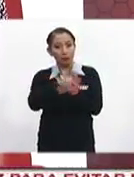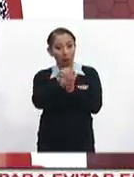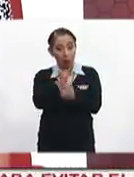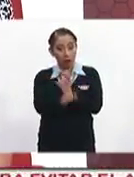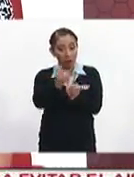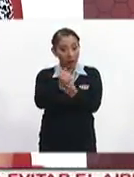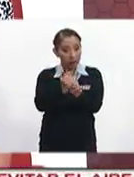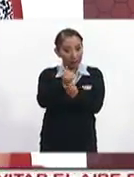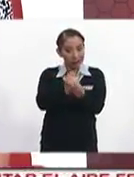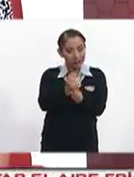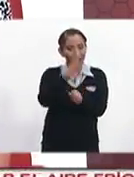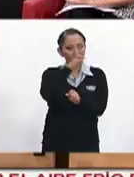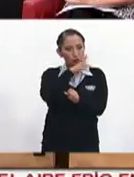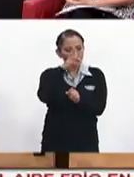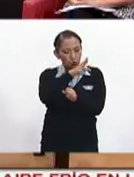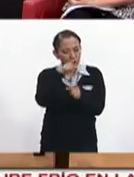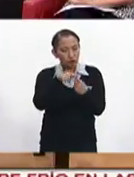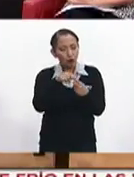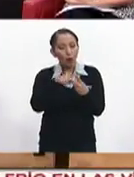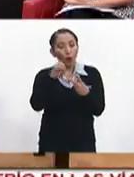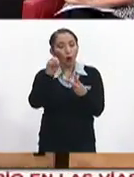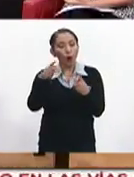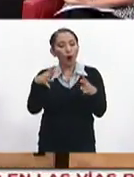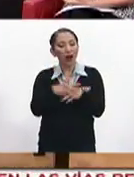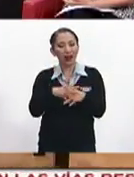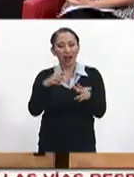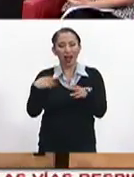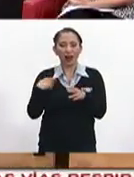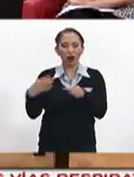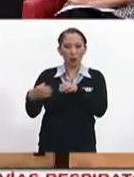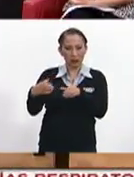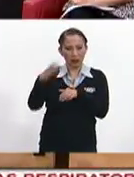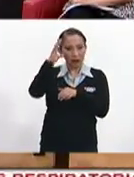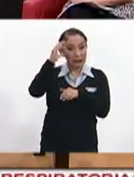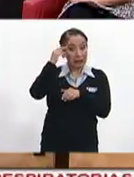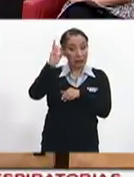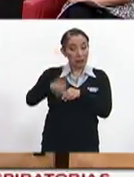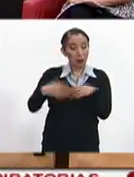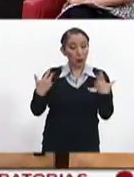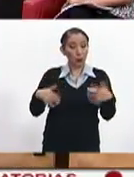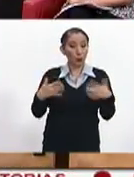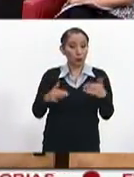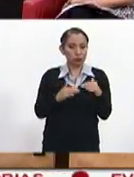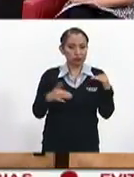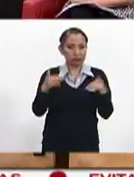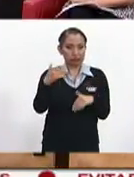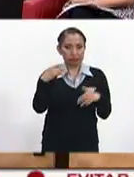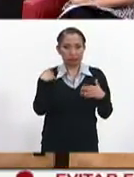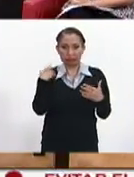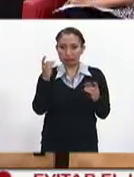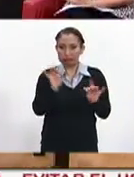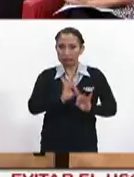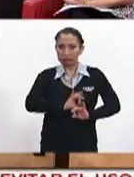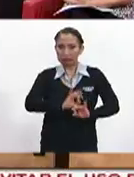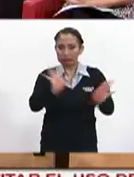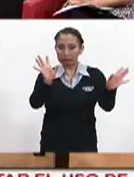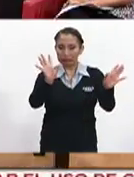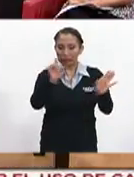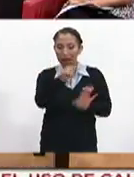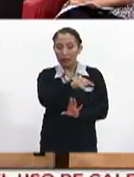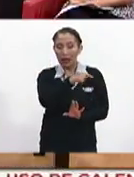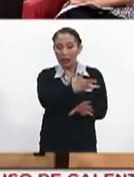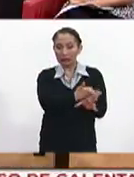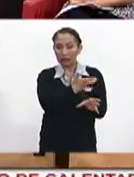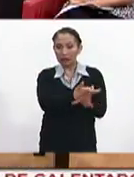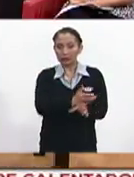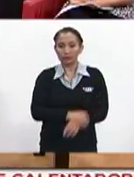la investigación de la trama rusa o incluso la guerra comercial con China, que eso sí es verdaderamente una cuestión preocupante para